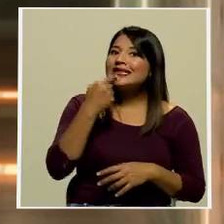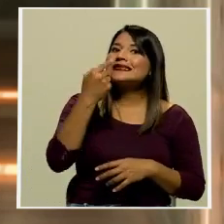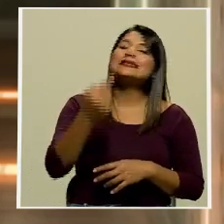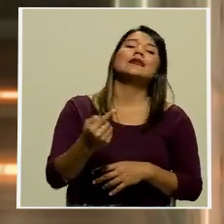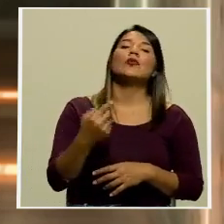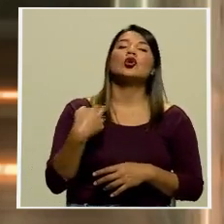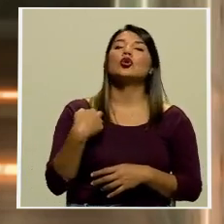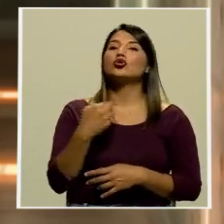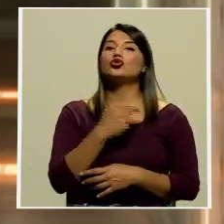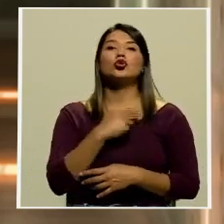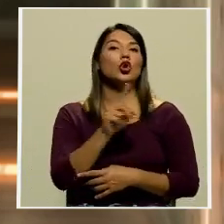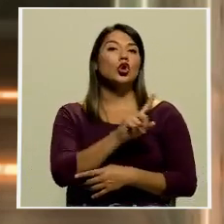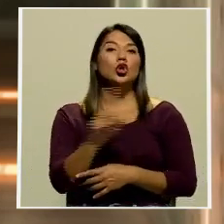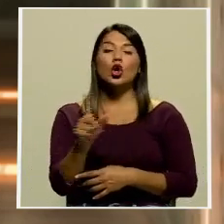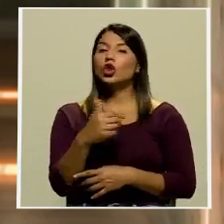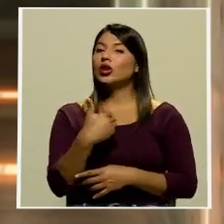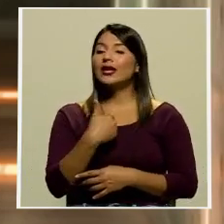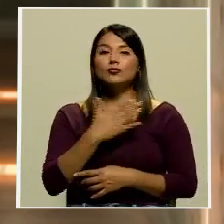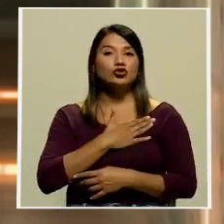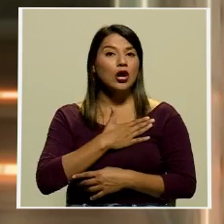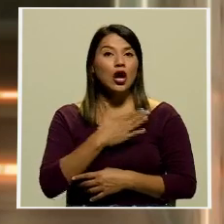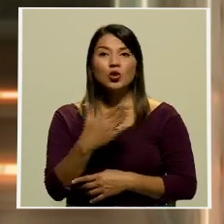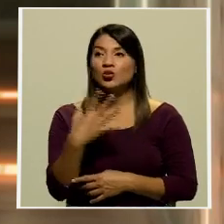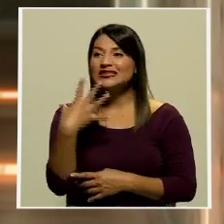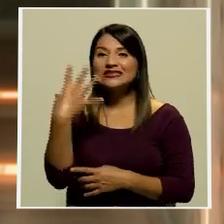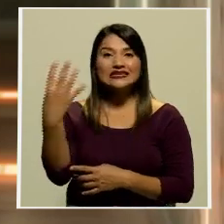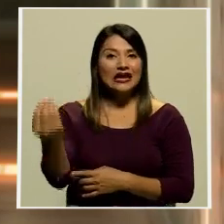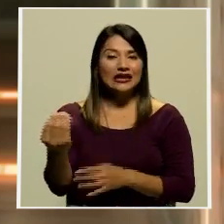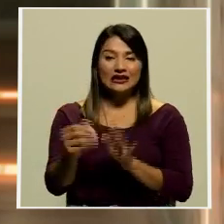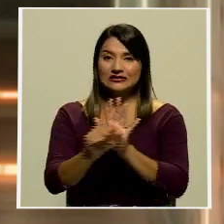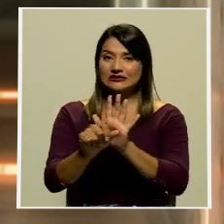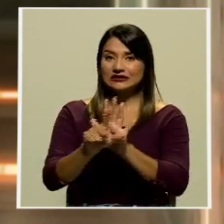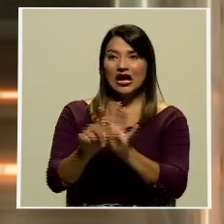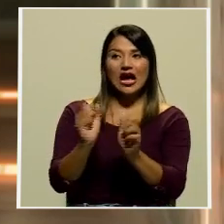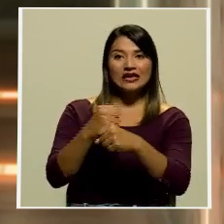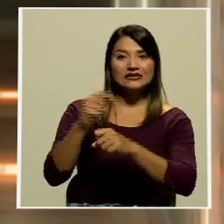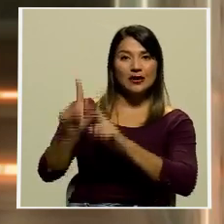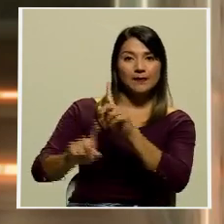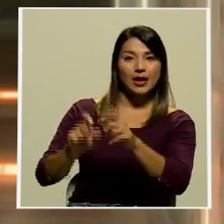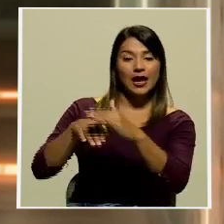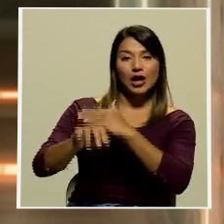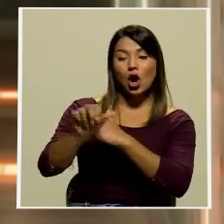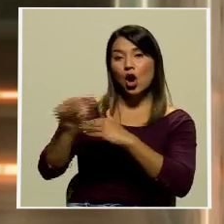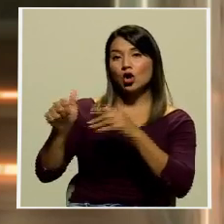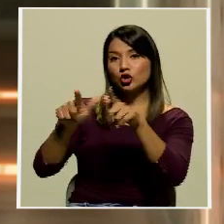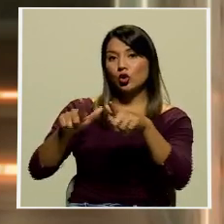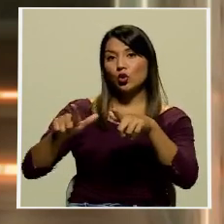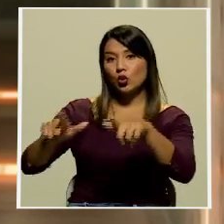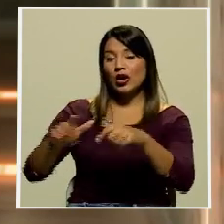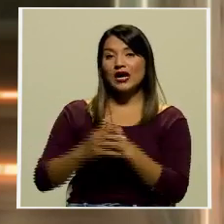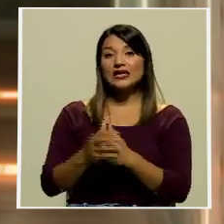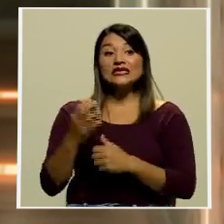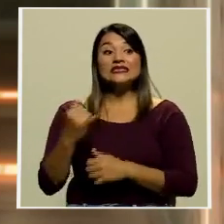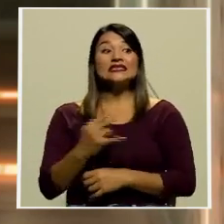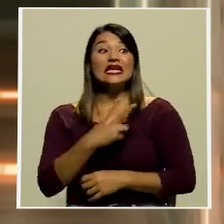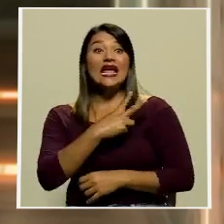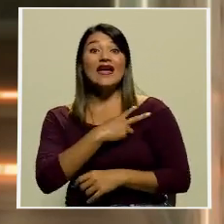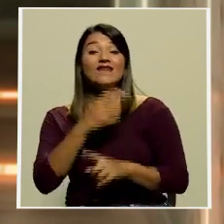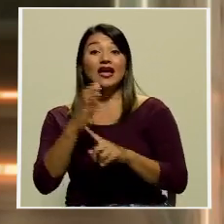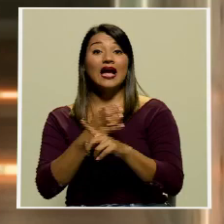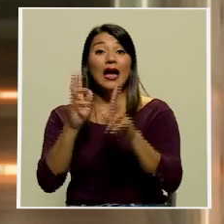no tenemos anuencia a salir de la Asamblea Legislativa, y si no hay por parte de los jefes de